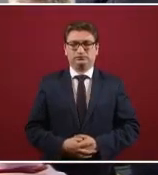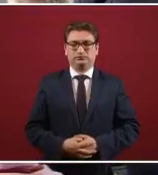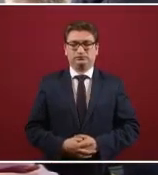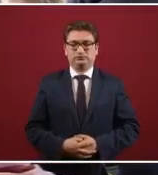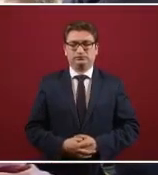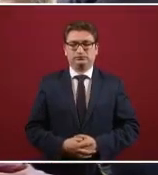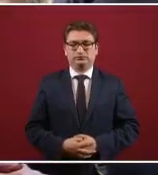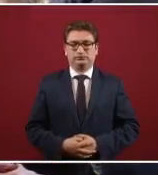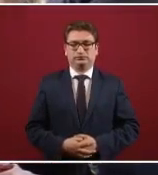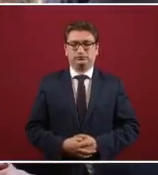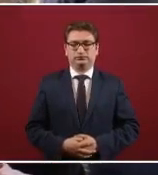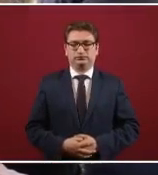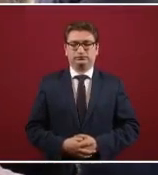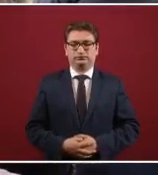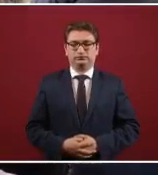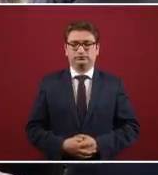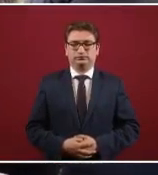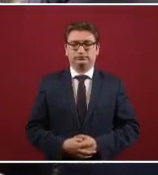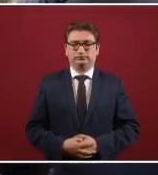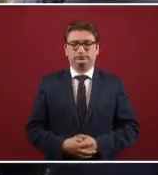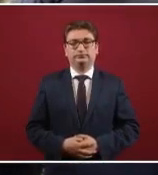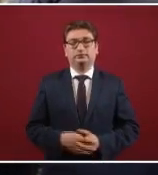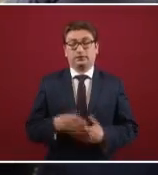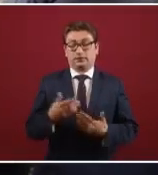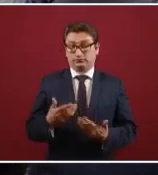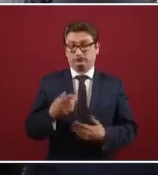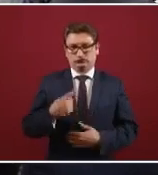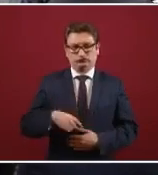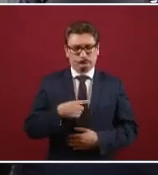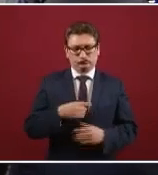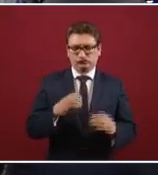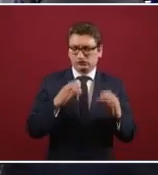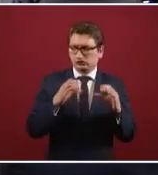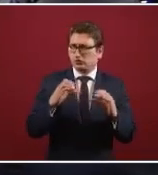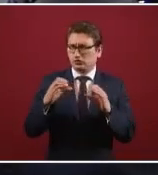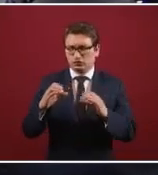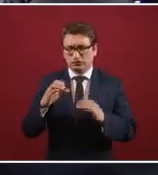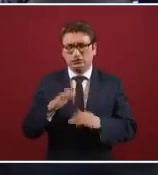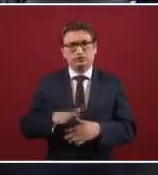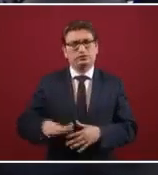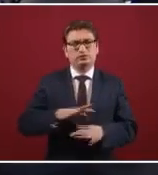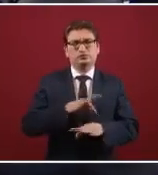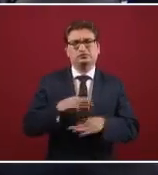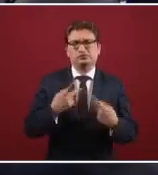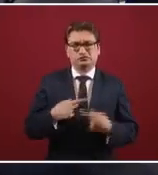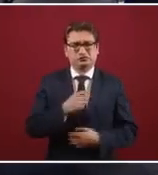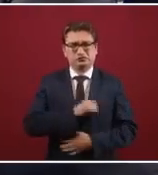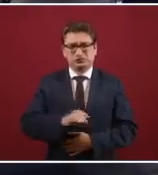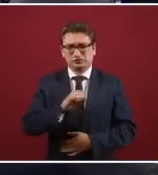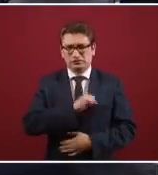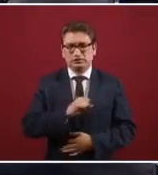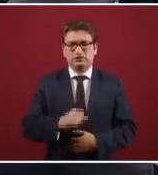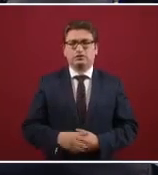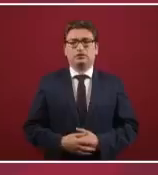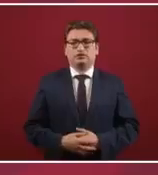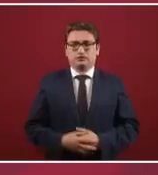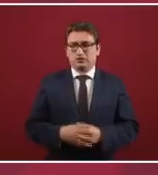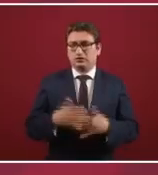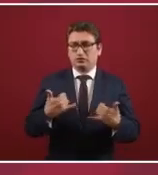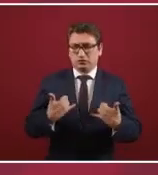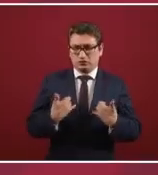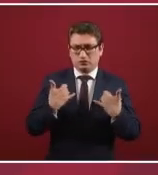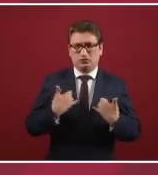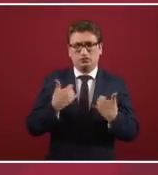entonces tenemos que cuidar la salud tenemos que cuidar a los